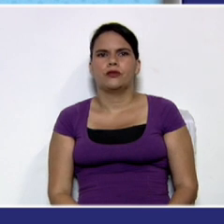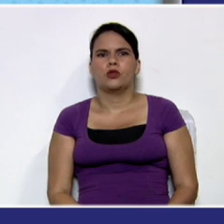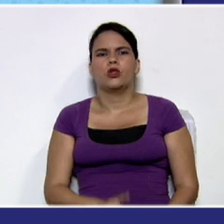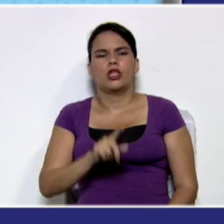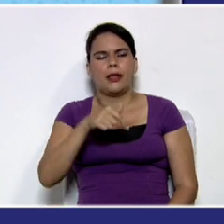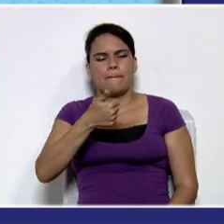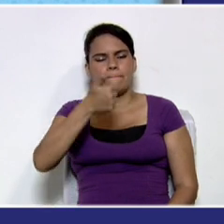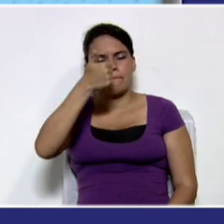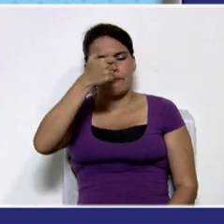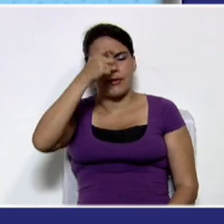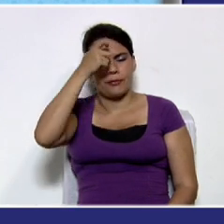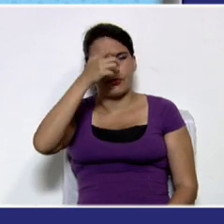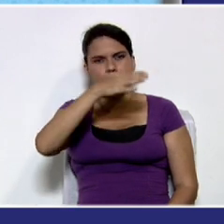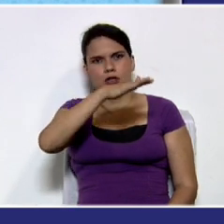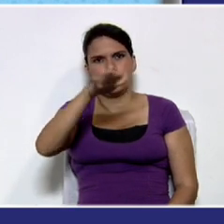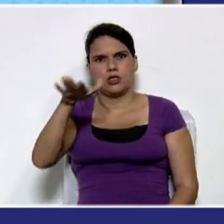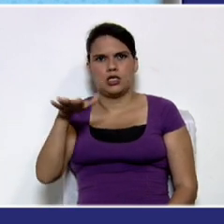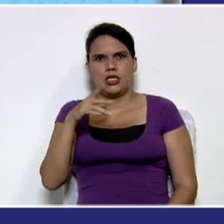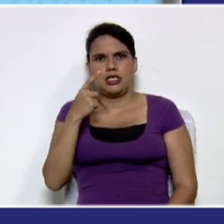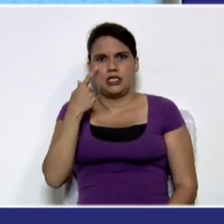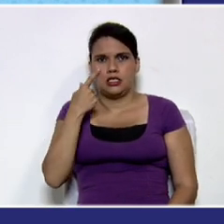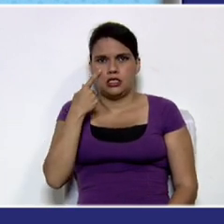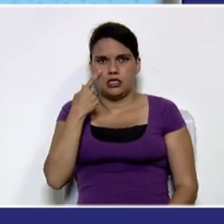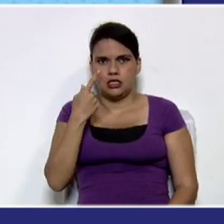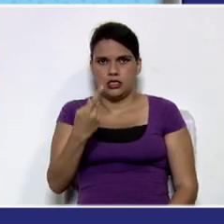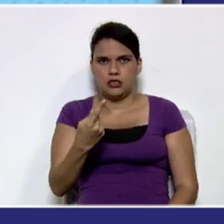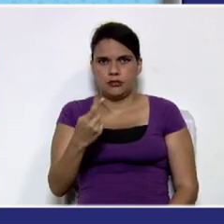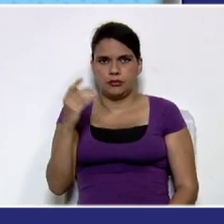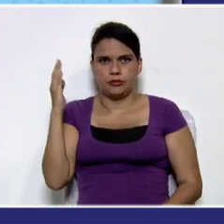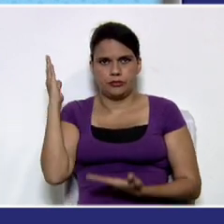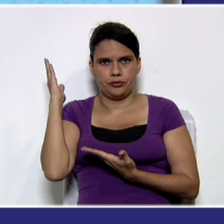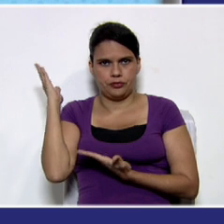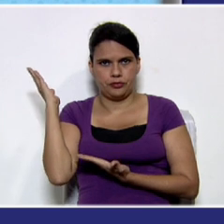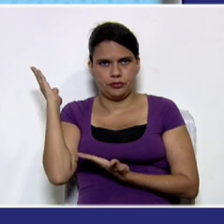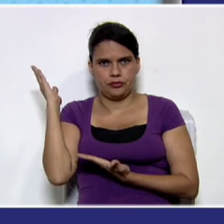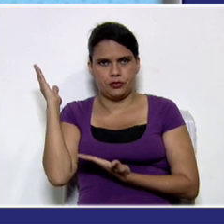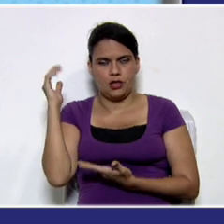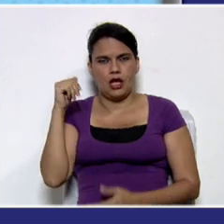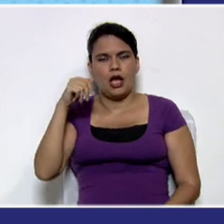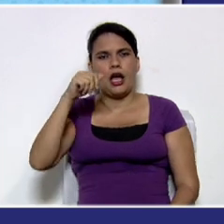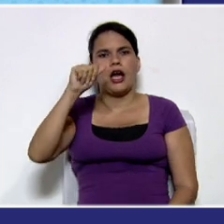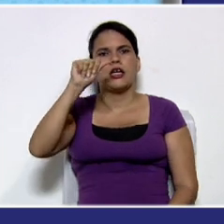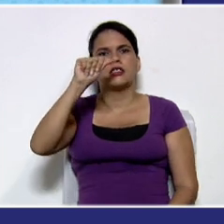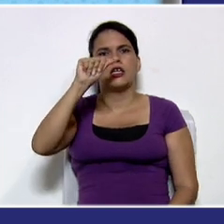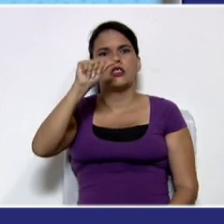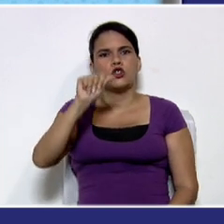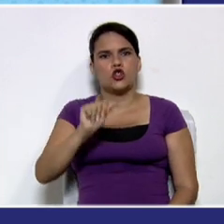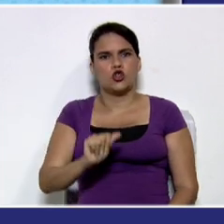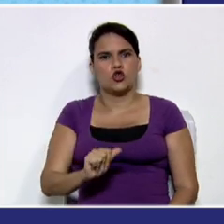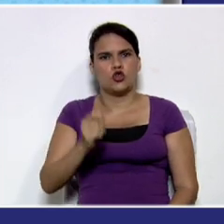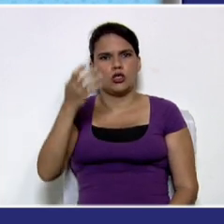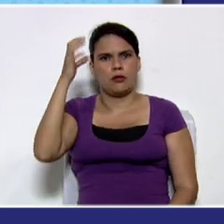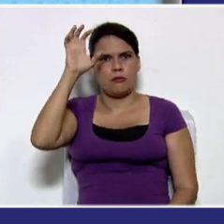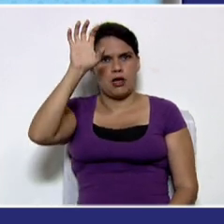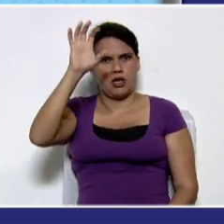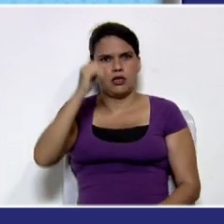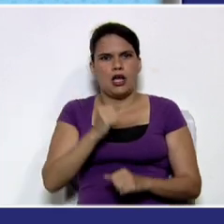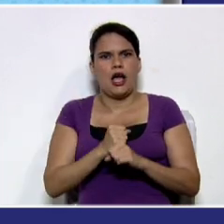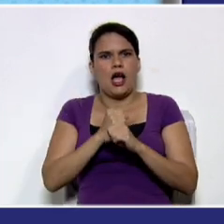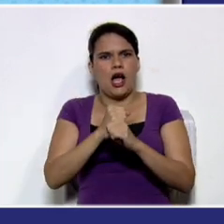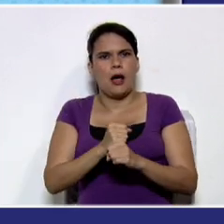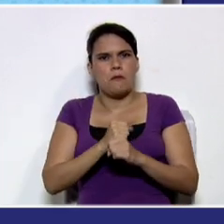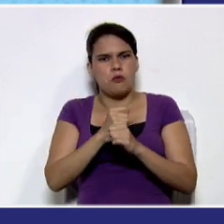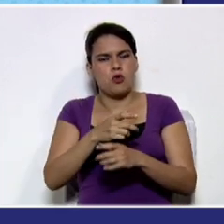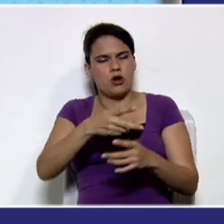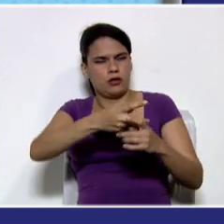de la población. Y si visualizamos donde hacia el sur del país, lo que son los estados Apure, Amazonas,